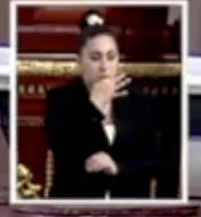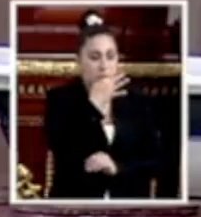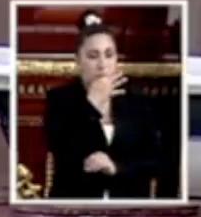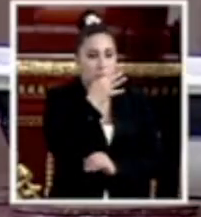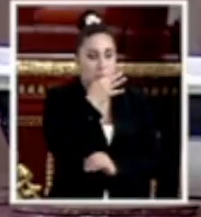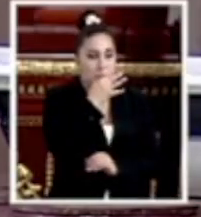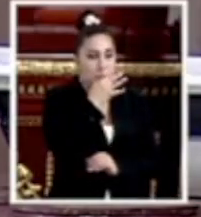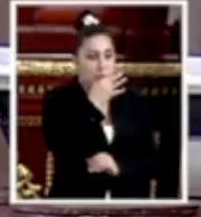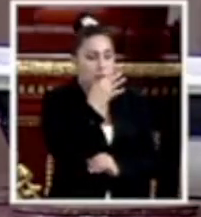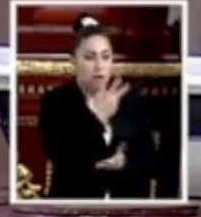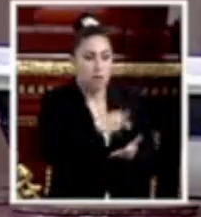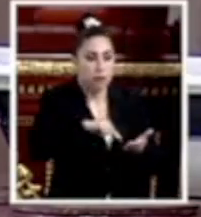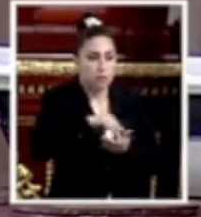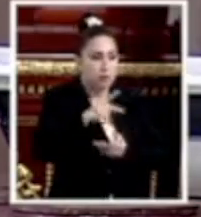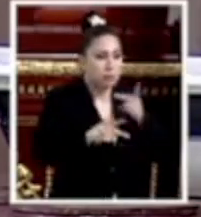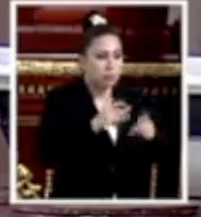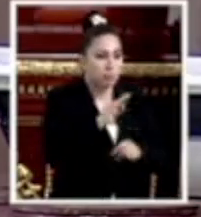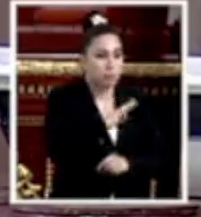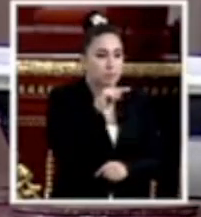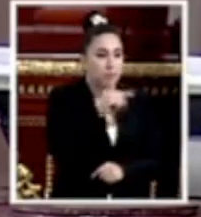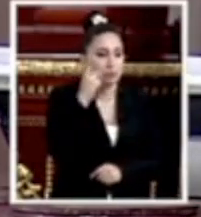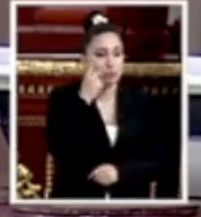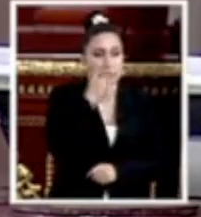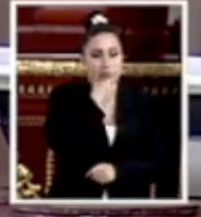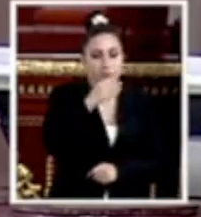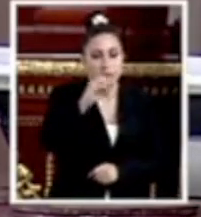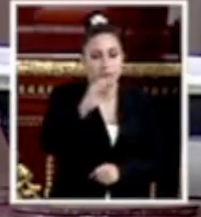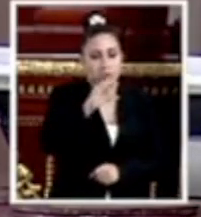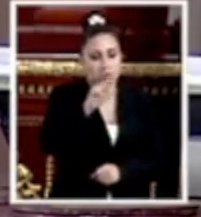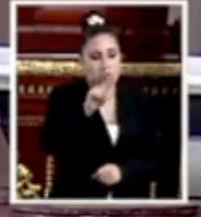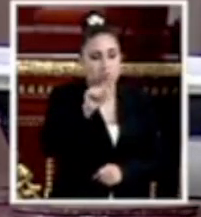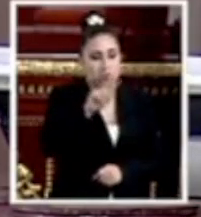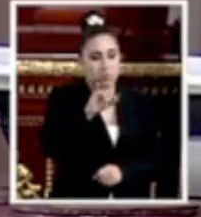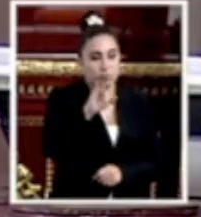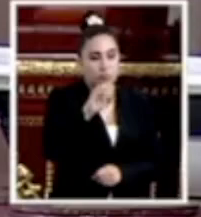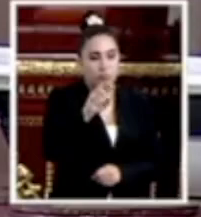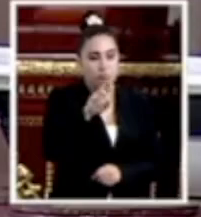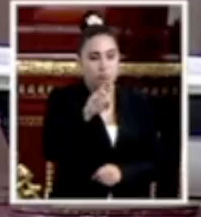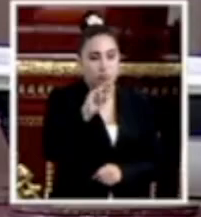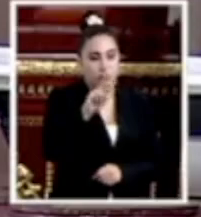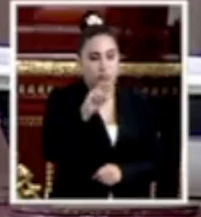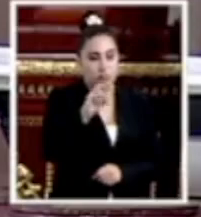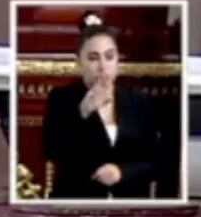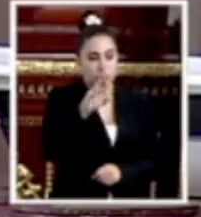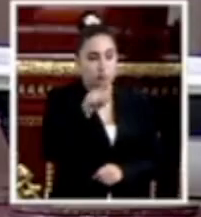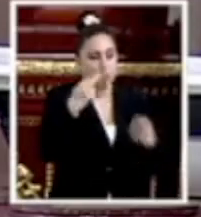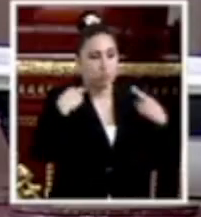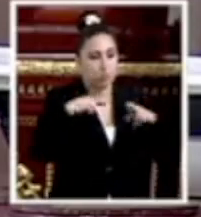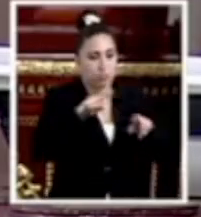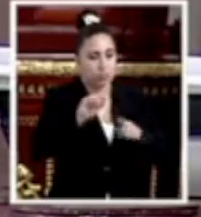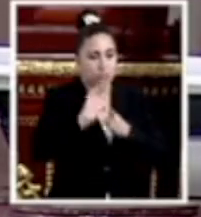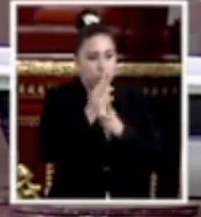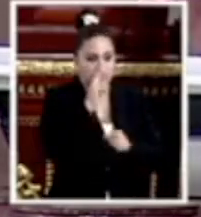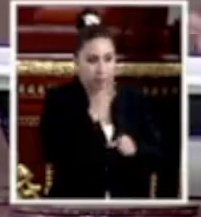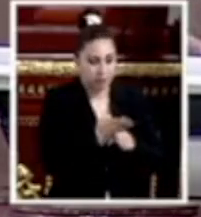minutos al diputado José Octavio Ribero Villaseñor, a nombre de la comisión